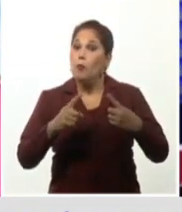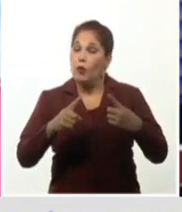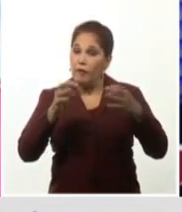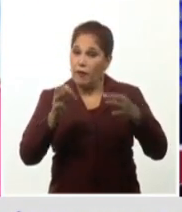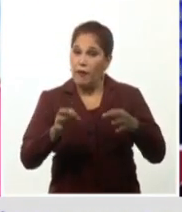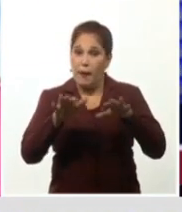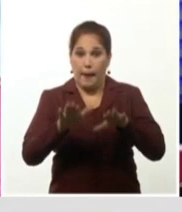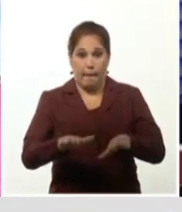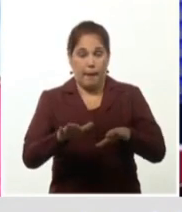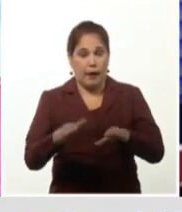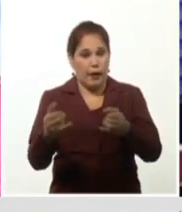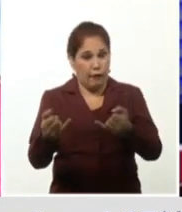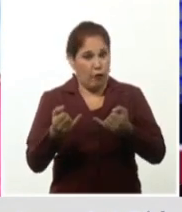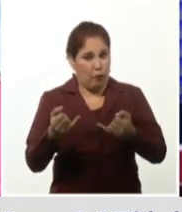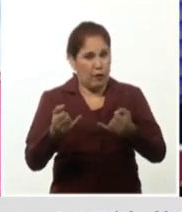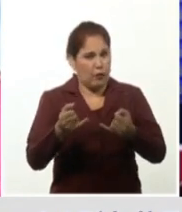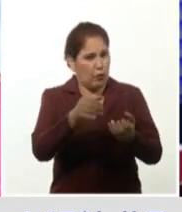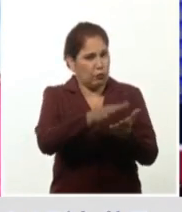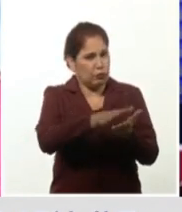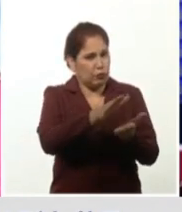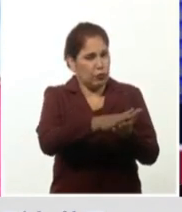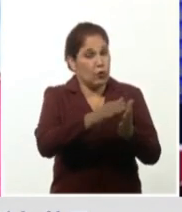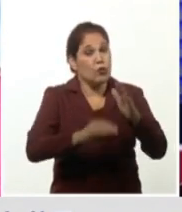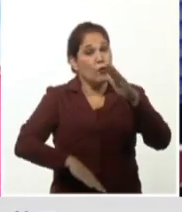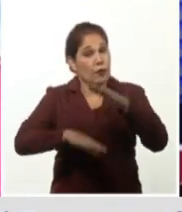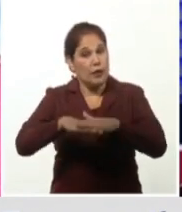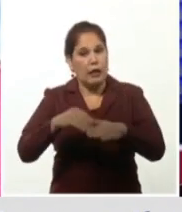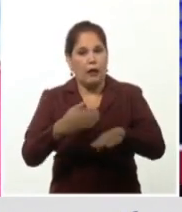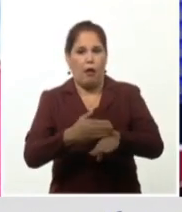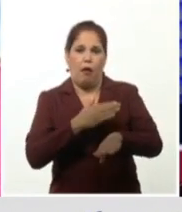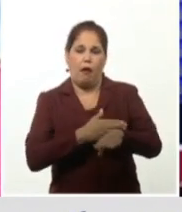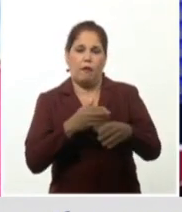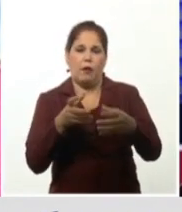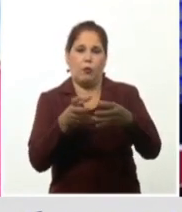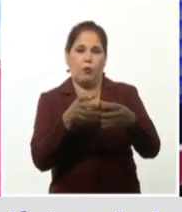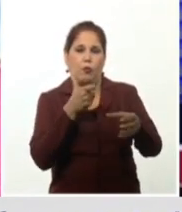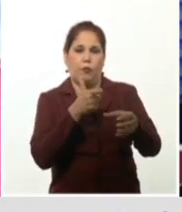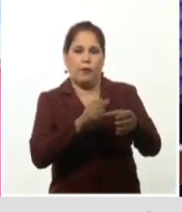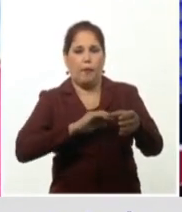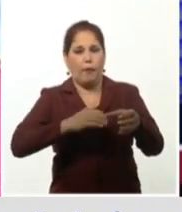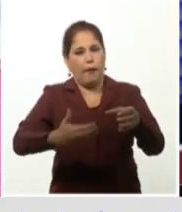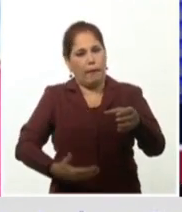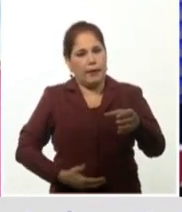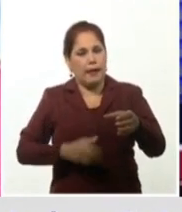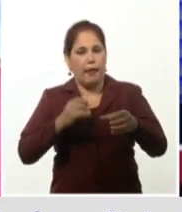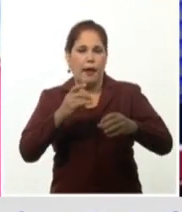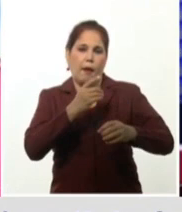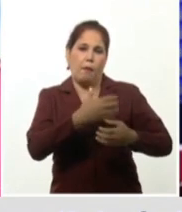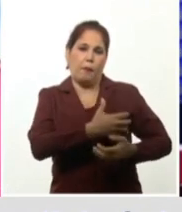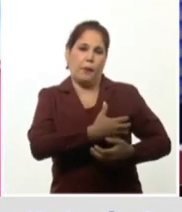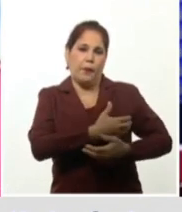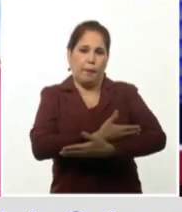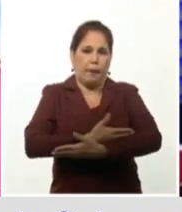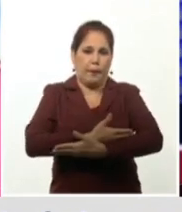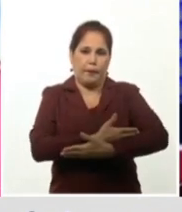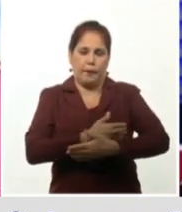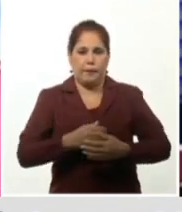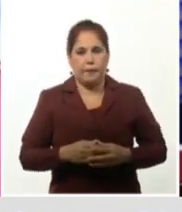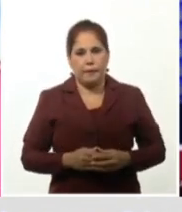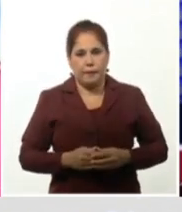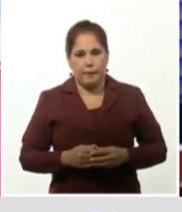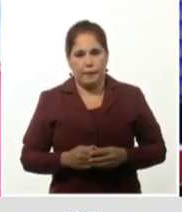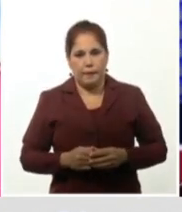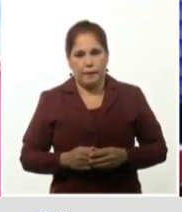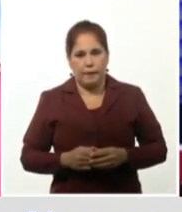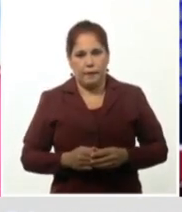tener datos acumulados suficientes antes de proceder la vacunación en este grupo poblacional. No obstante, en